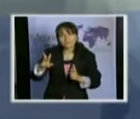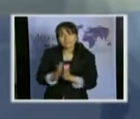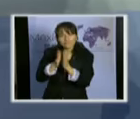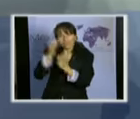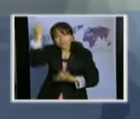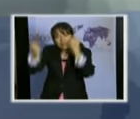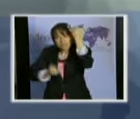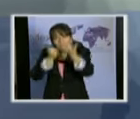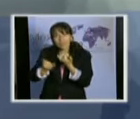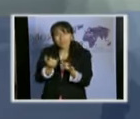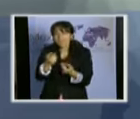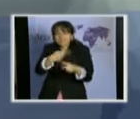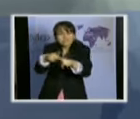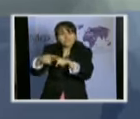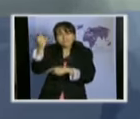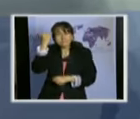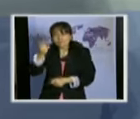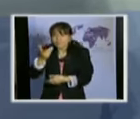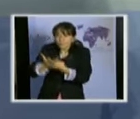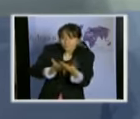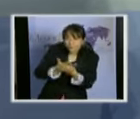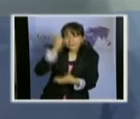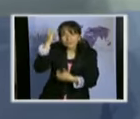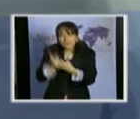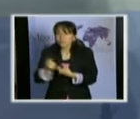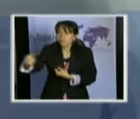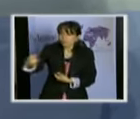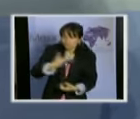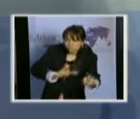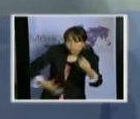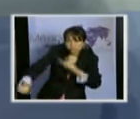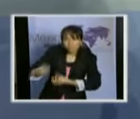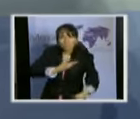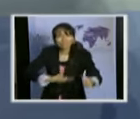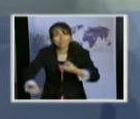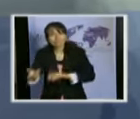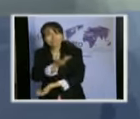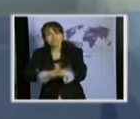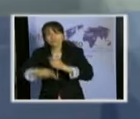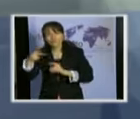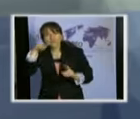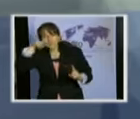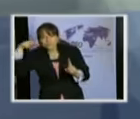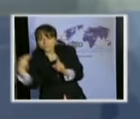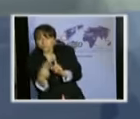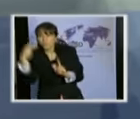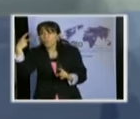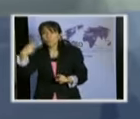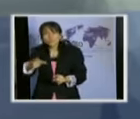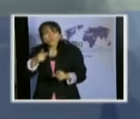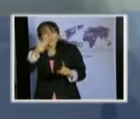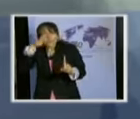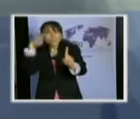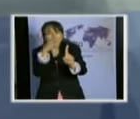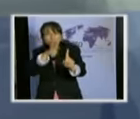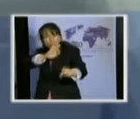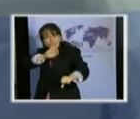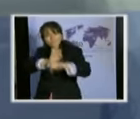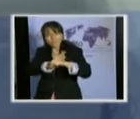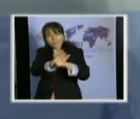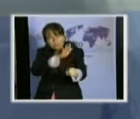por supuesto a lo que dijeron hace un momento, a su capacidad técnica, a su visión, a su causa, pero sobre todo a